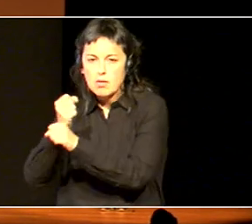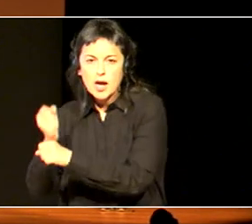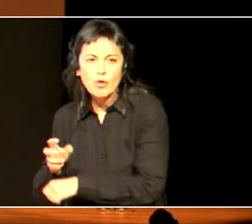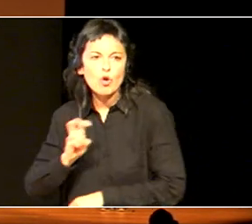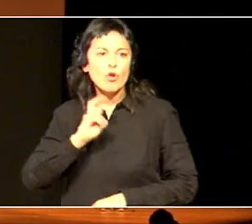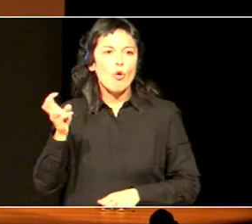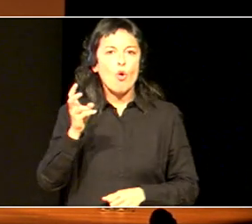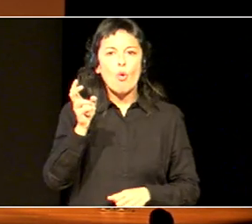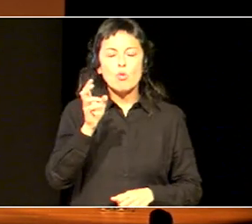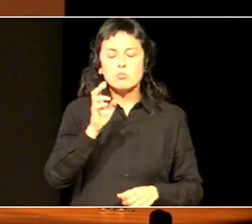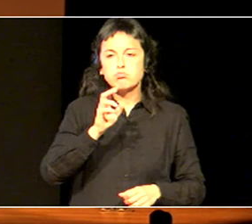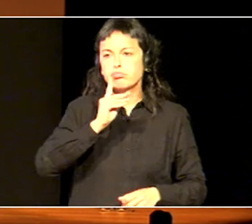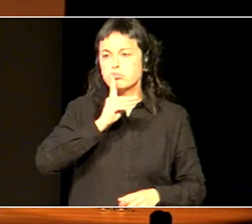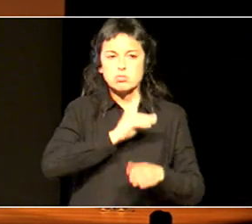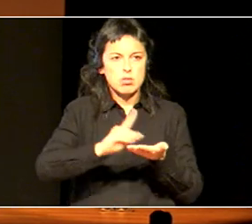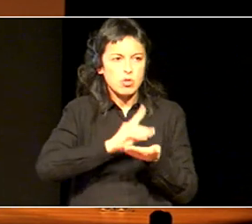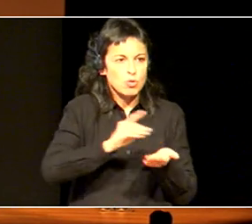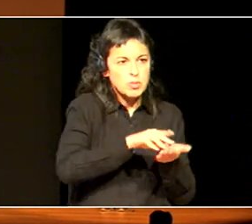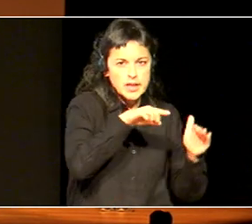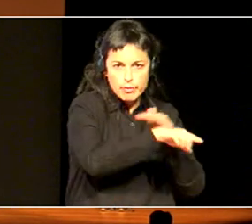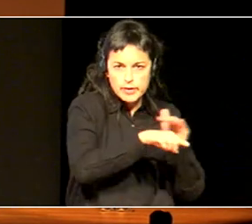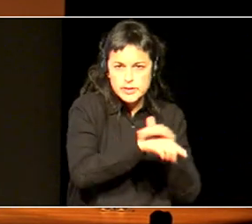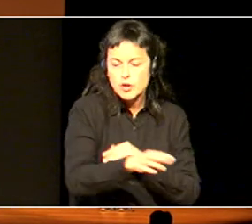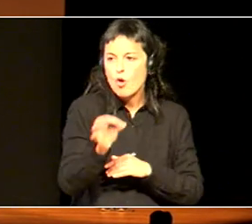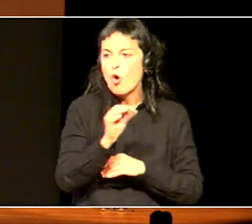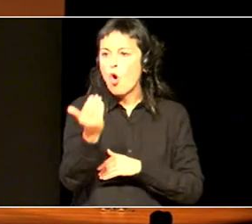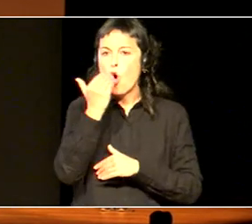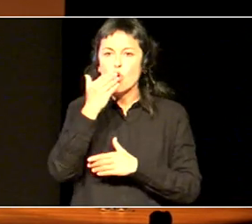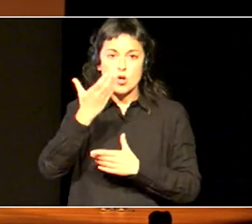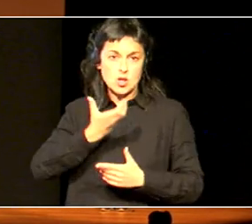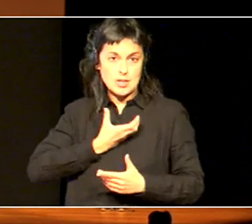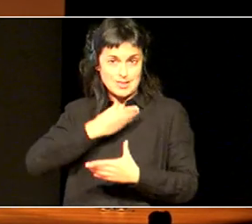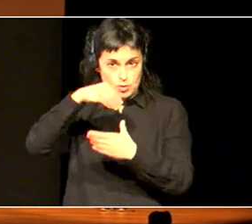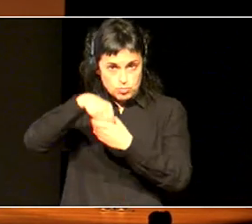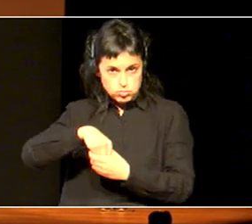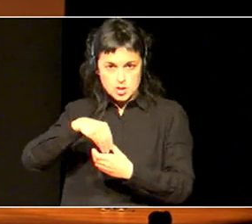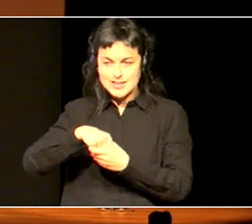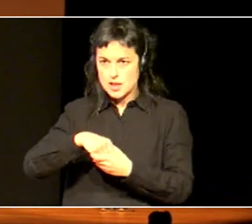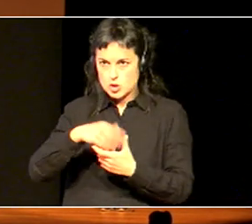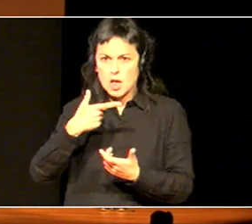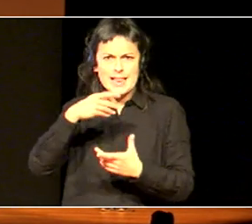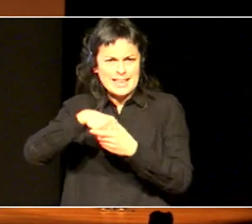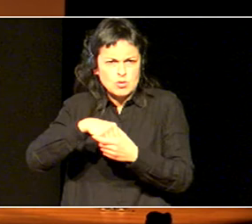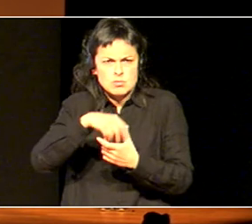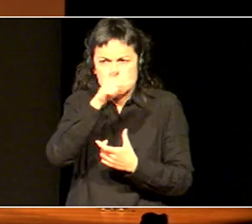de documentación, gestión de todo el correo interno del Ayuntamiento de Gasteiz, que estamos hablando de miles de trabajadores,